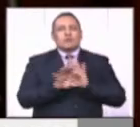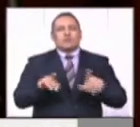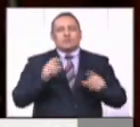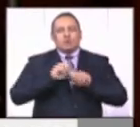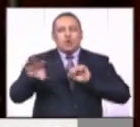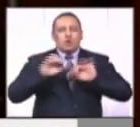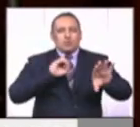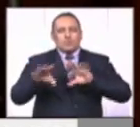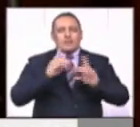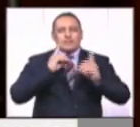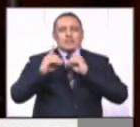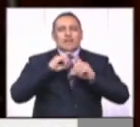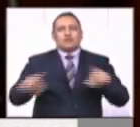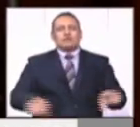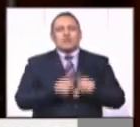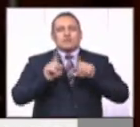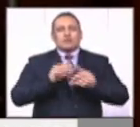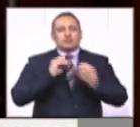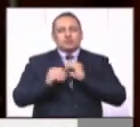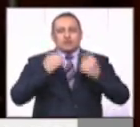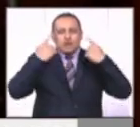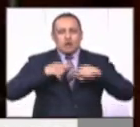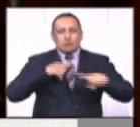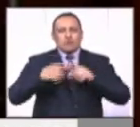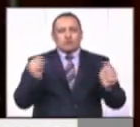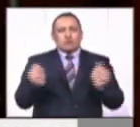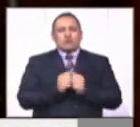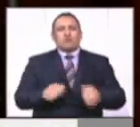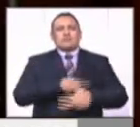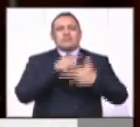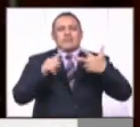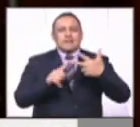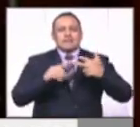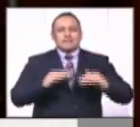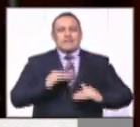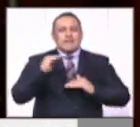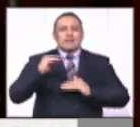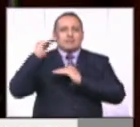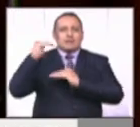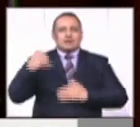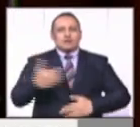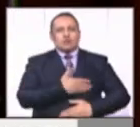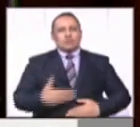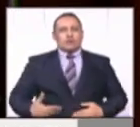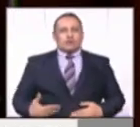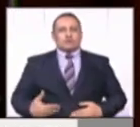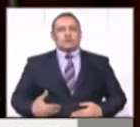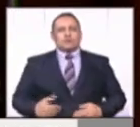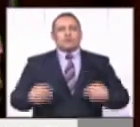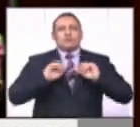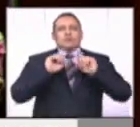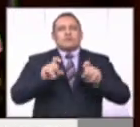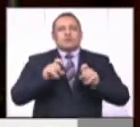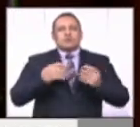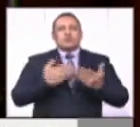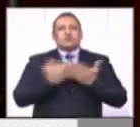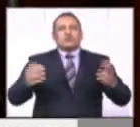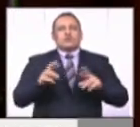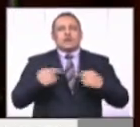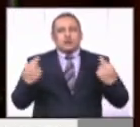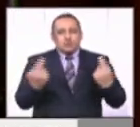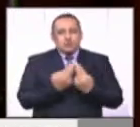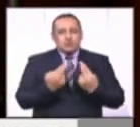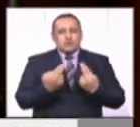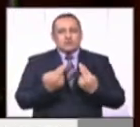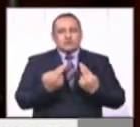promover el diálogo e implementar coordinaciones entre tres niveles de gobierno pregunto en esas